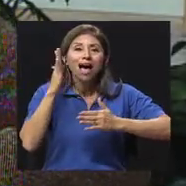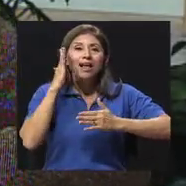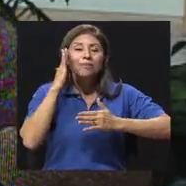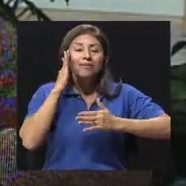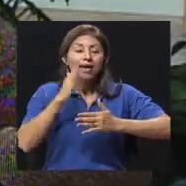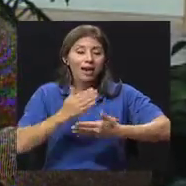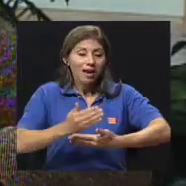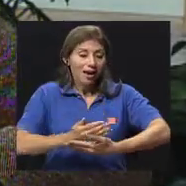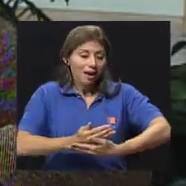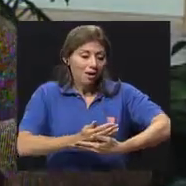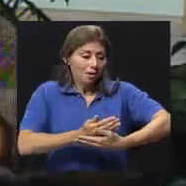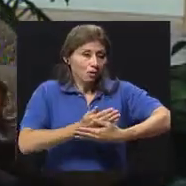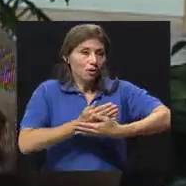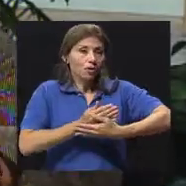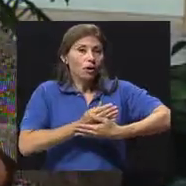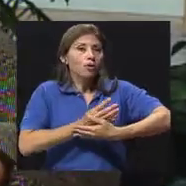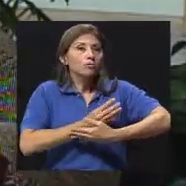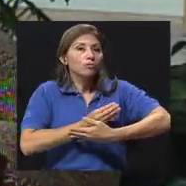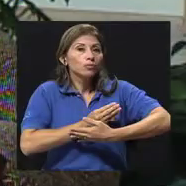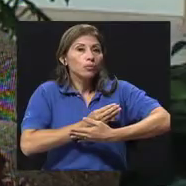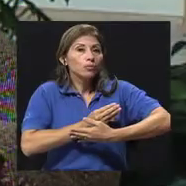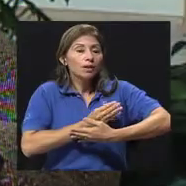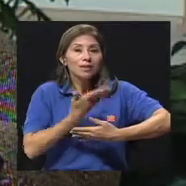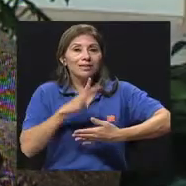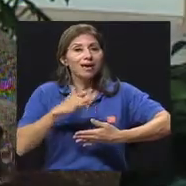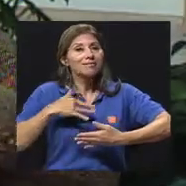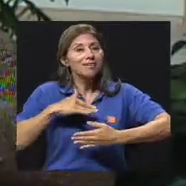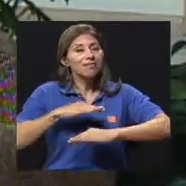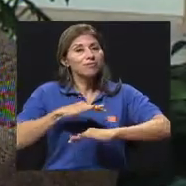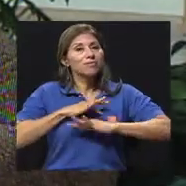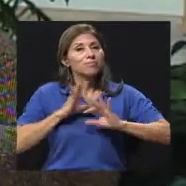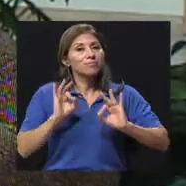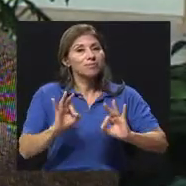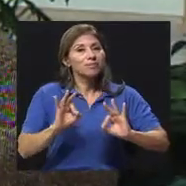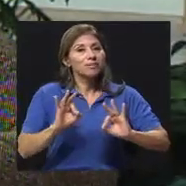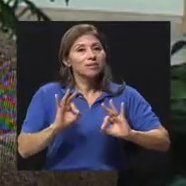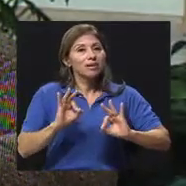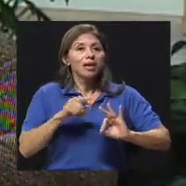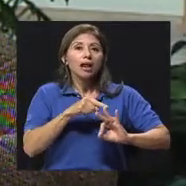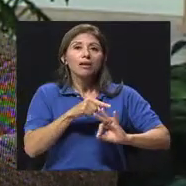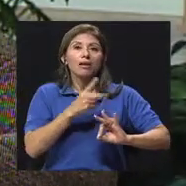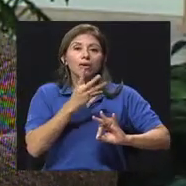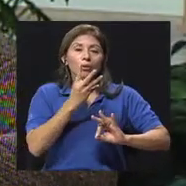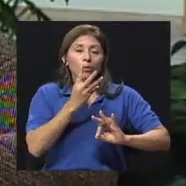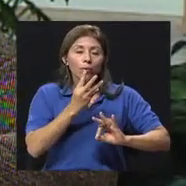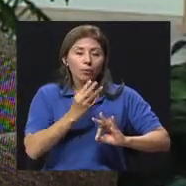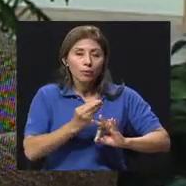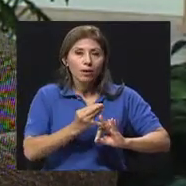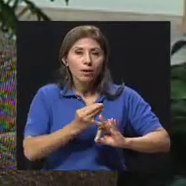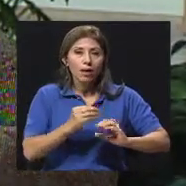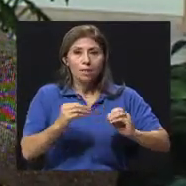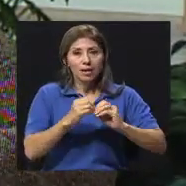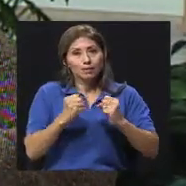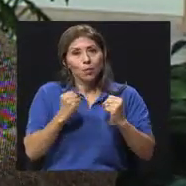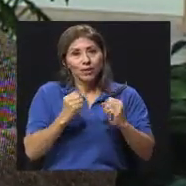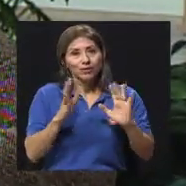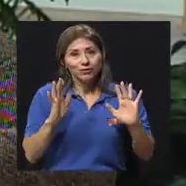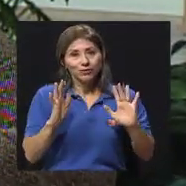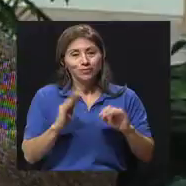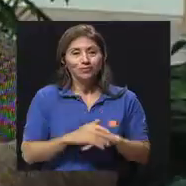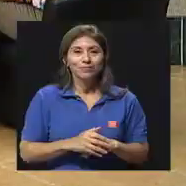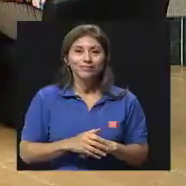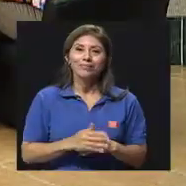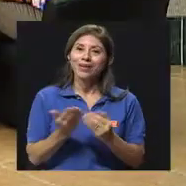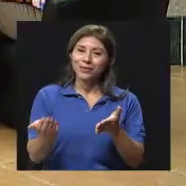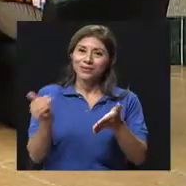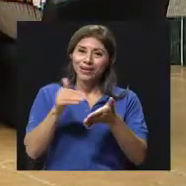pueda amamantarse, el bebé va a dejar esa sensación, porque es más poderoso el sueño en ese momento. Si es que tiene sueño. Vamos